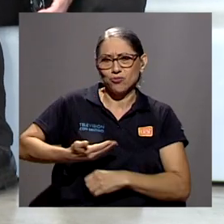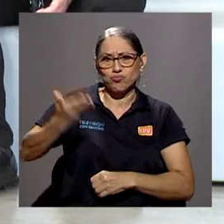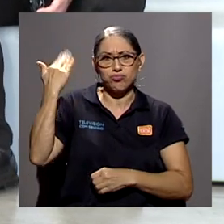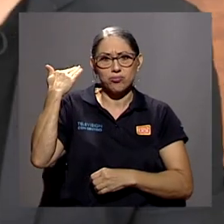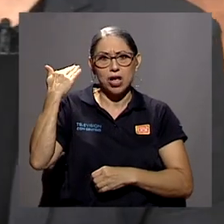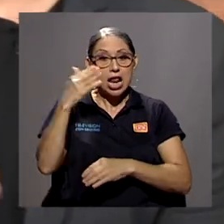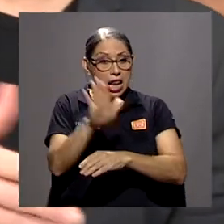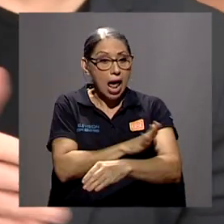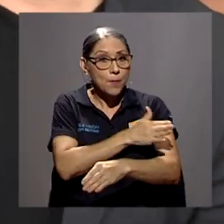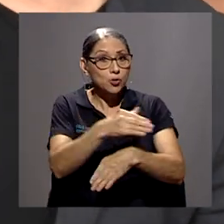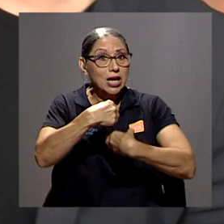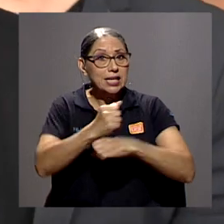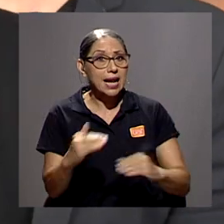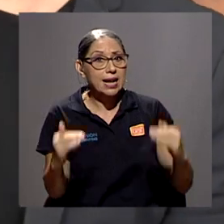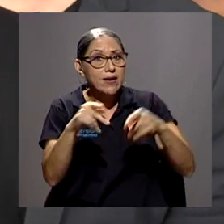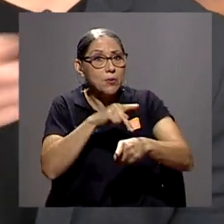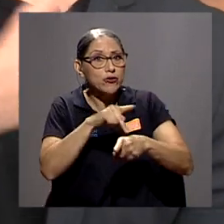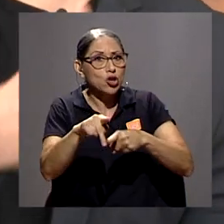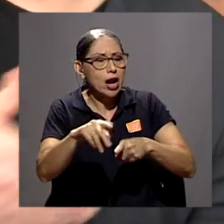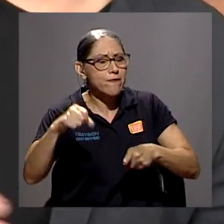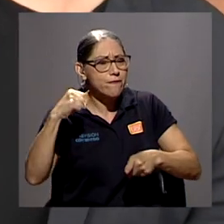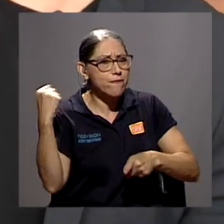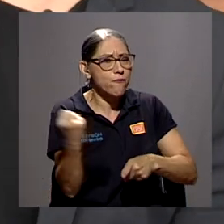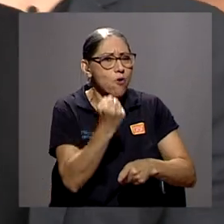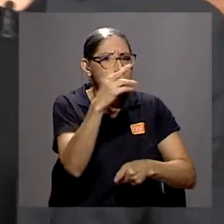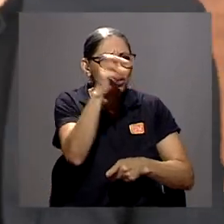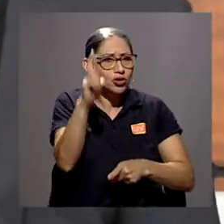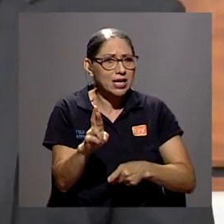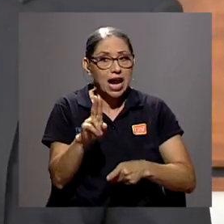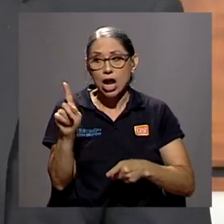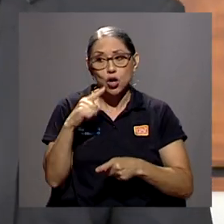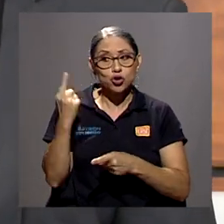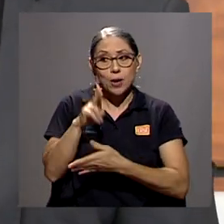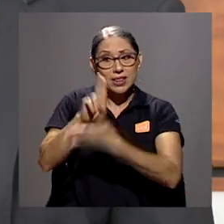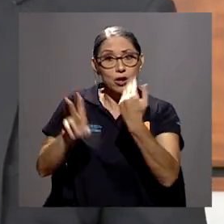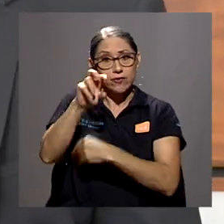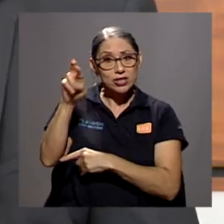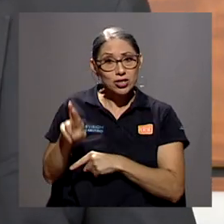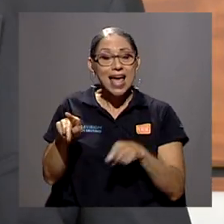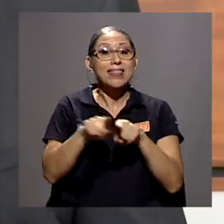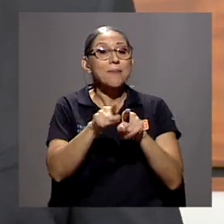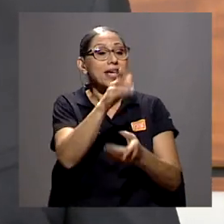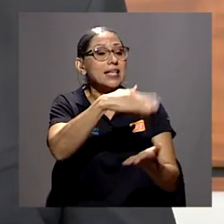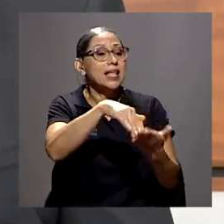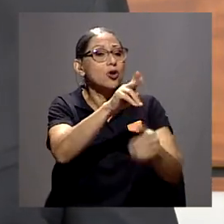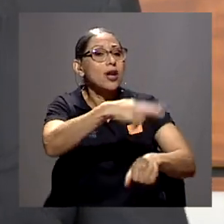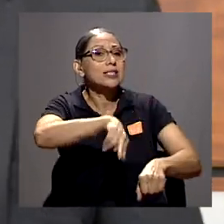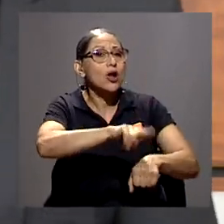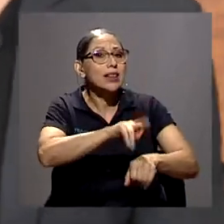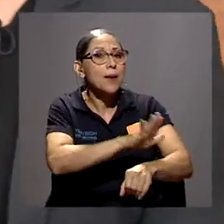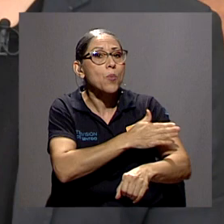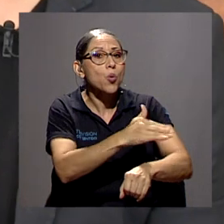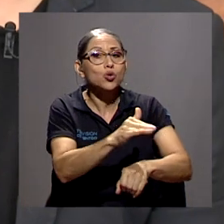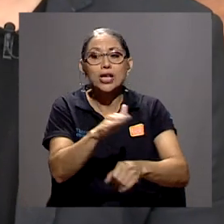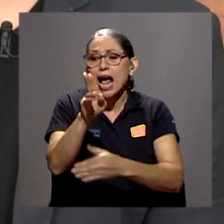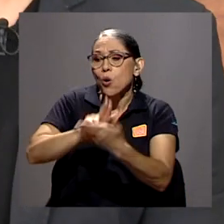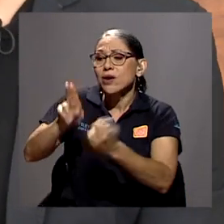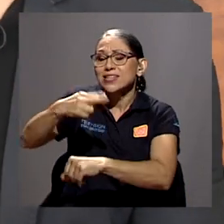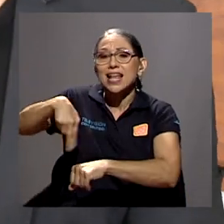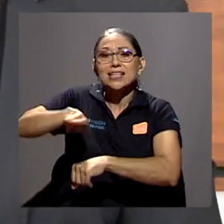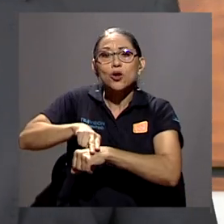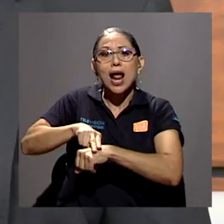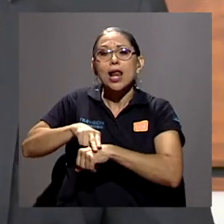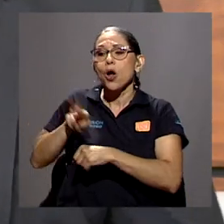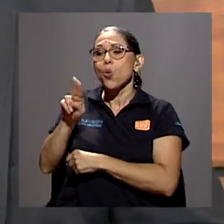muy fuerte y no sólo la universidad de costa rica en el centro nacional de la música en universidad nacional en la uned etcétera